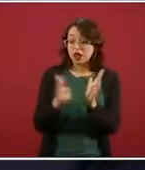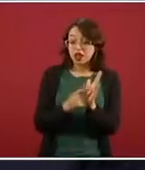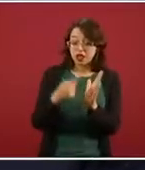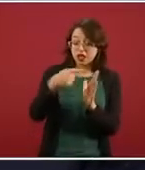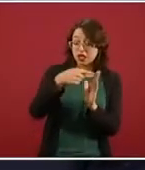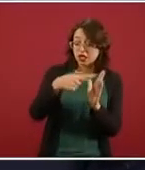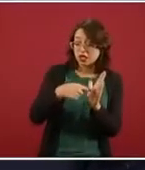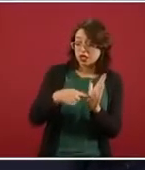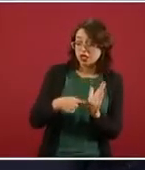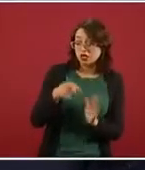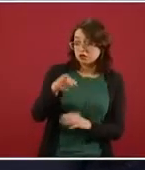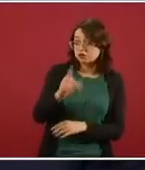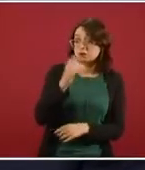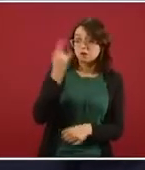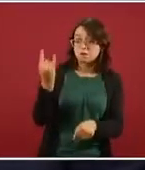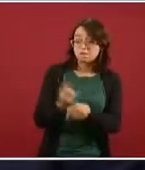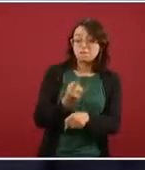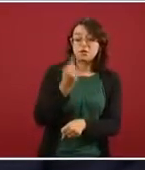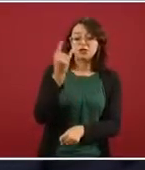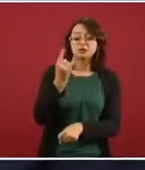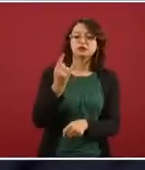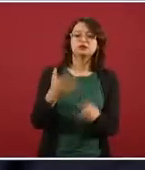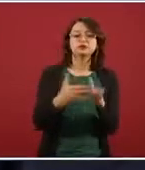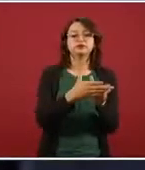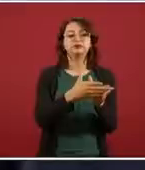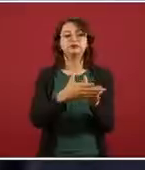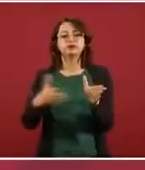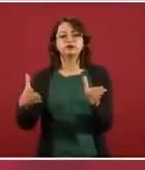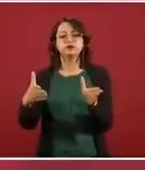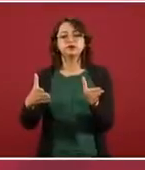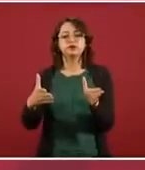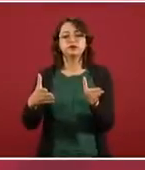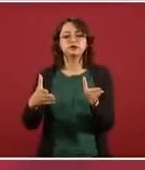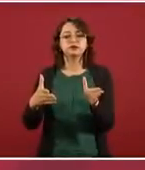con la norma, en un plazo